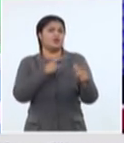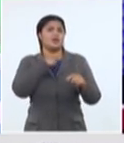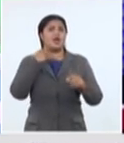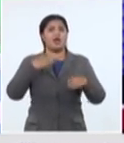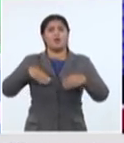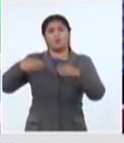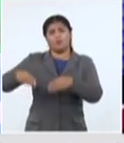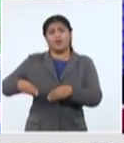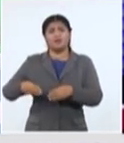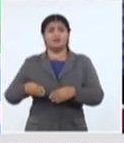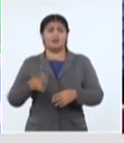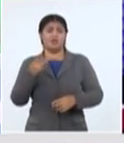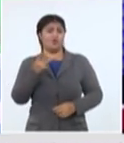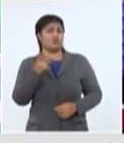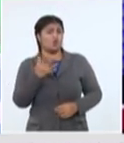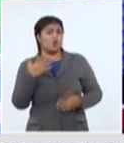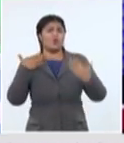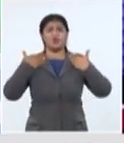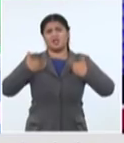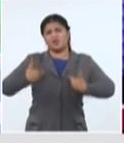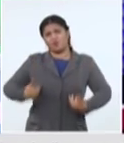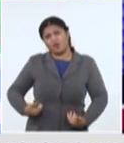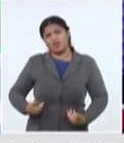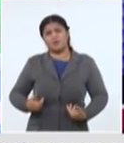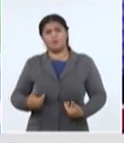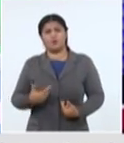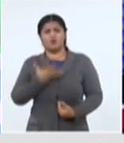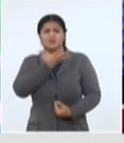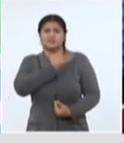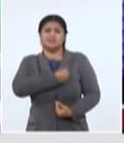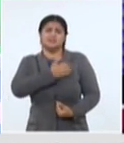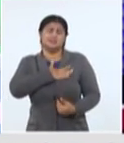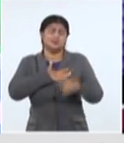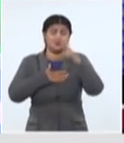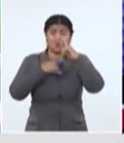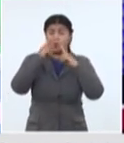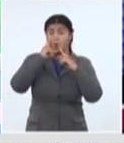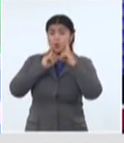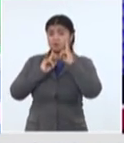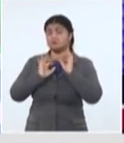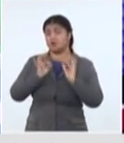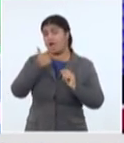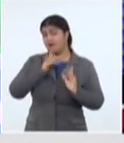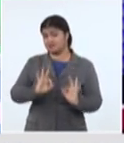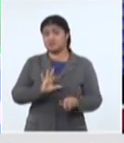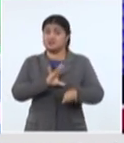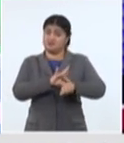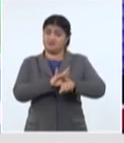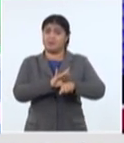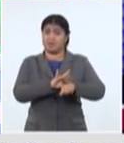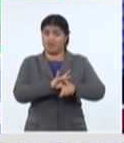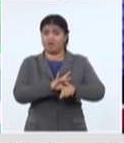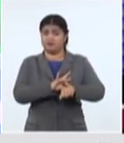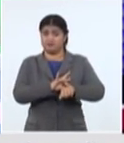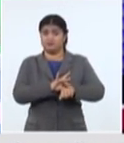enfermedad. Realmente estamos tratando, en un programa de educación en cáncer, tratar de desmistificar estos criterios que se tienen